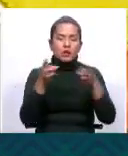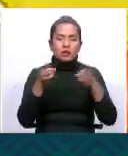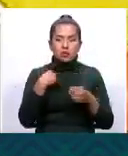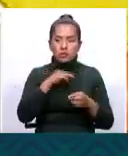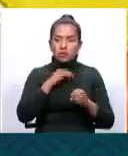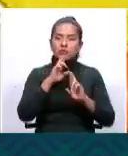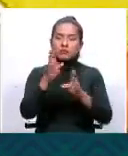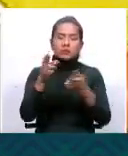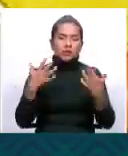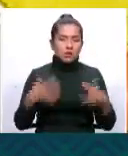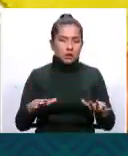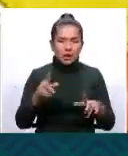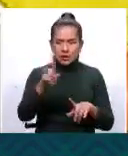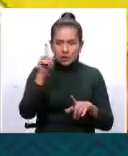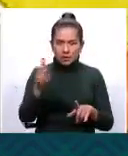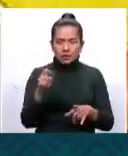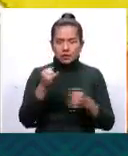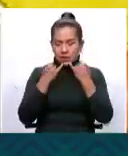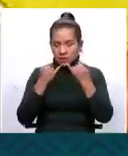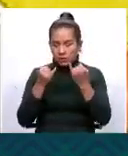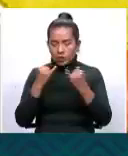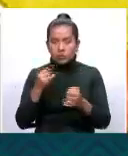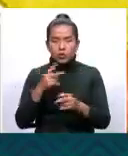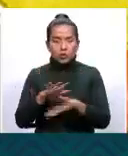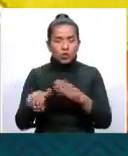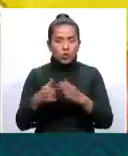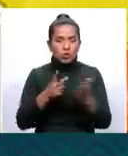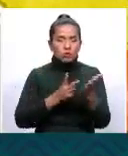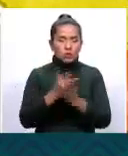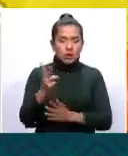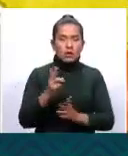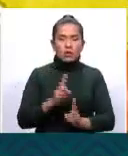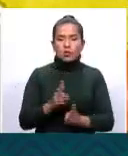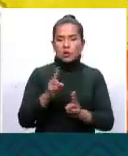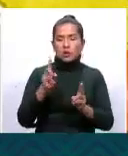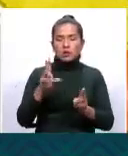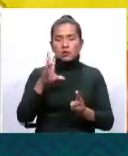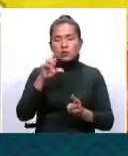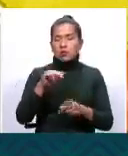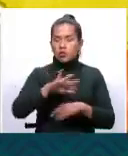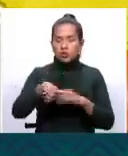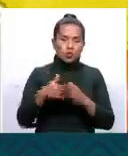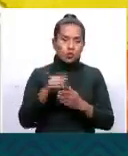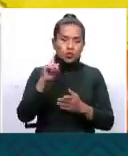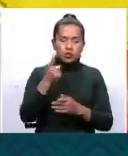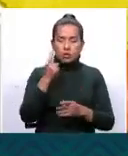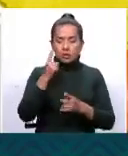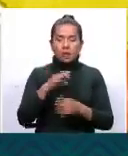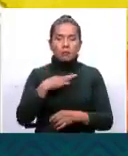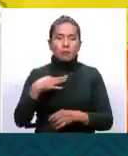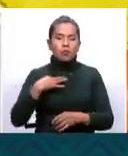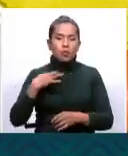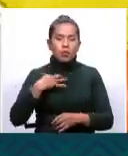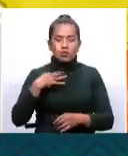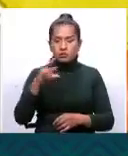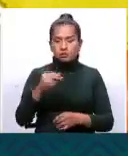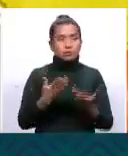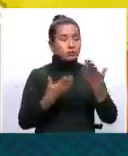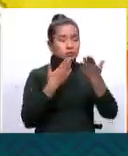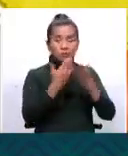Ejecutivo de dar una información fehaciente respecto no solamente a la voluntad que nuestro presidente ha manifestado